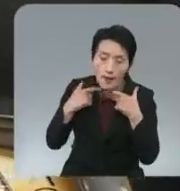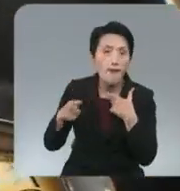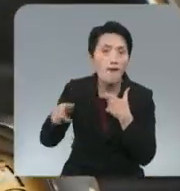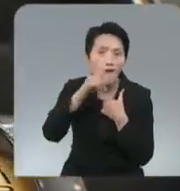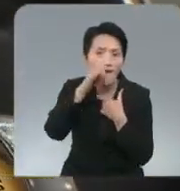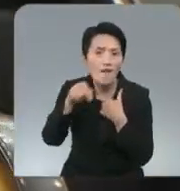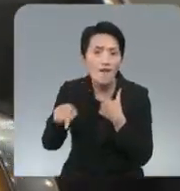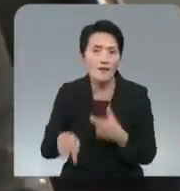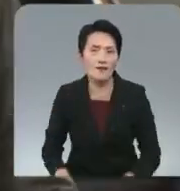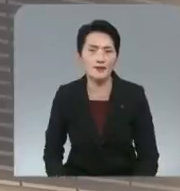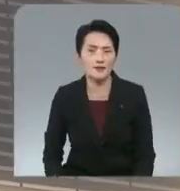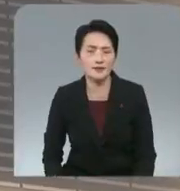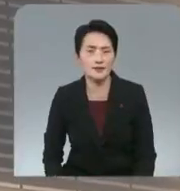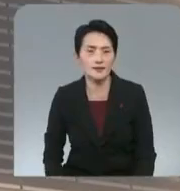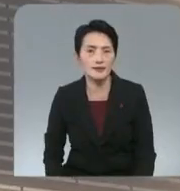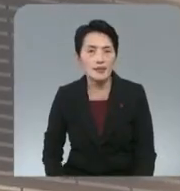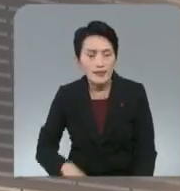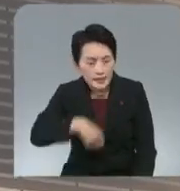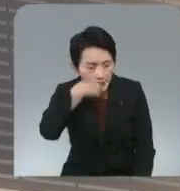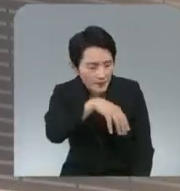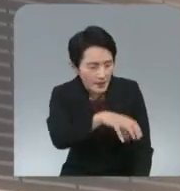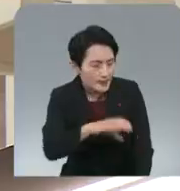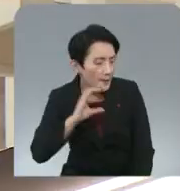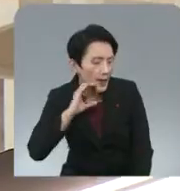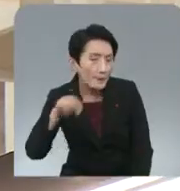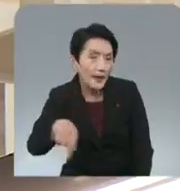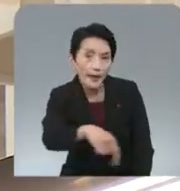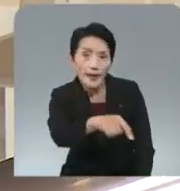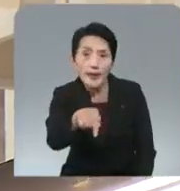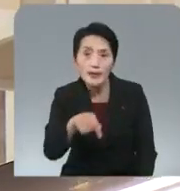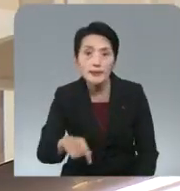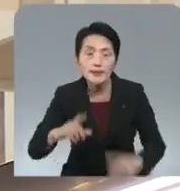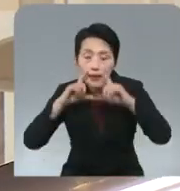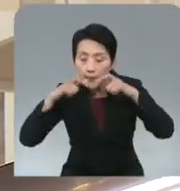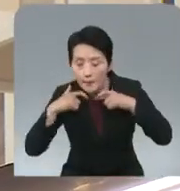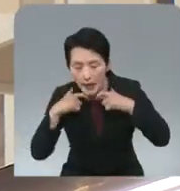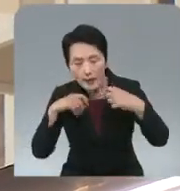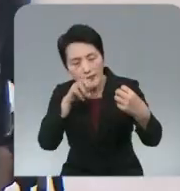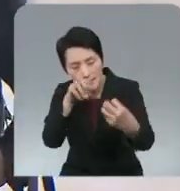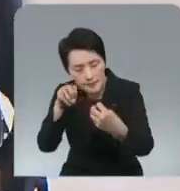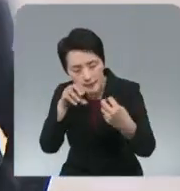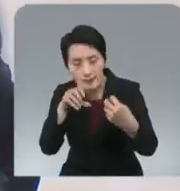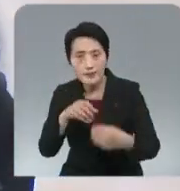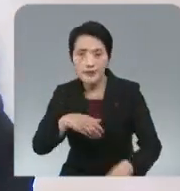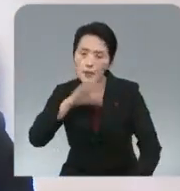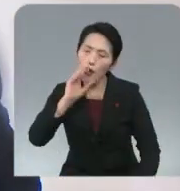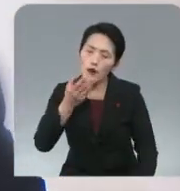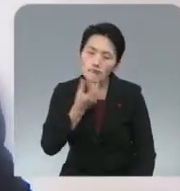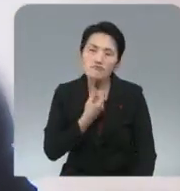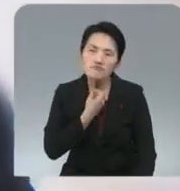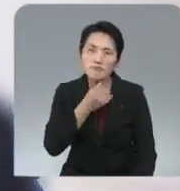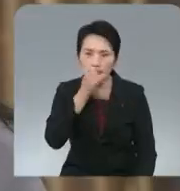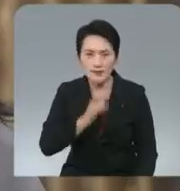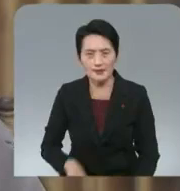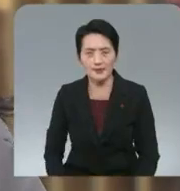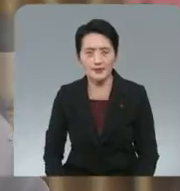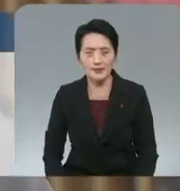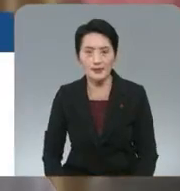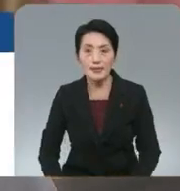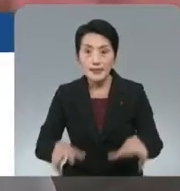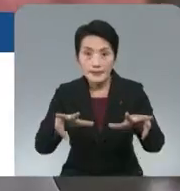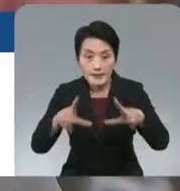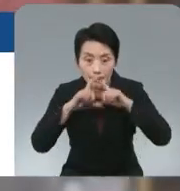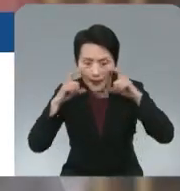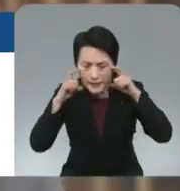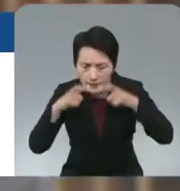a finales de esta semana tras consultarlo con diversos expertos ya en seúl se puede ver gente en interiores con la mascarilla por debajo de la nariz